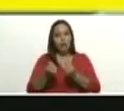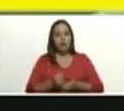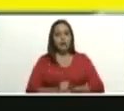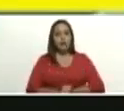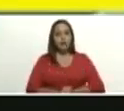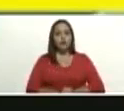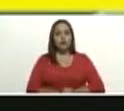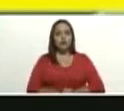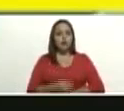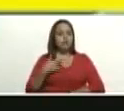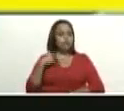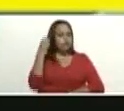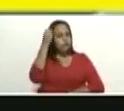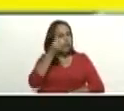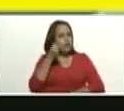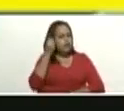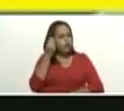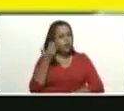creo que